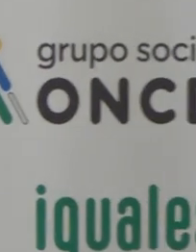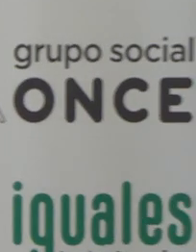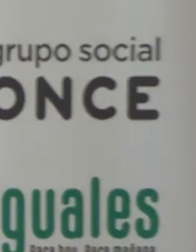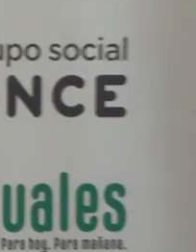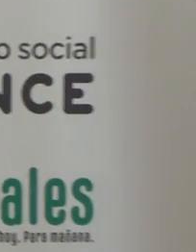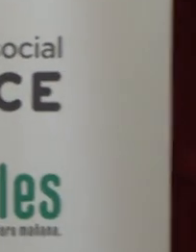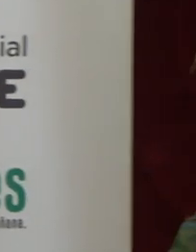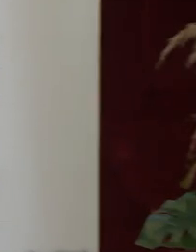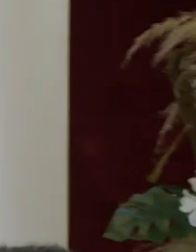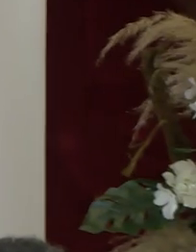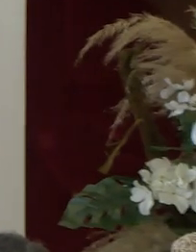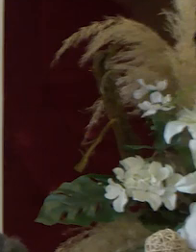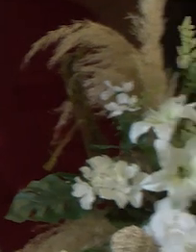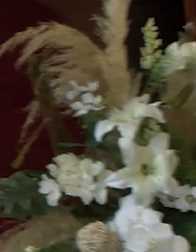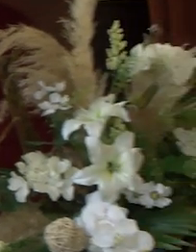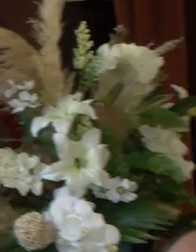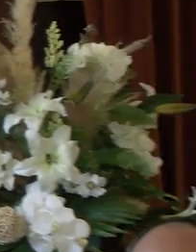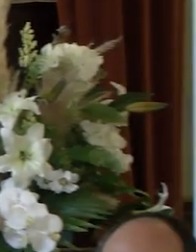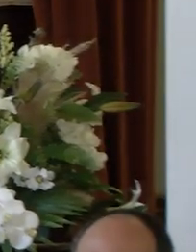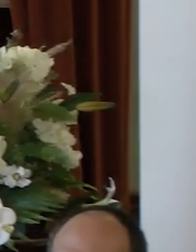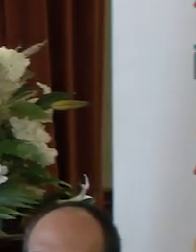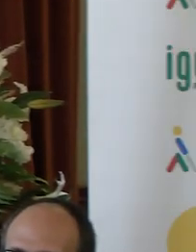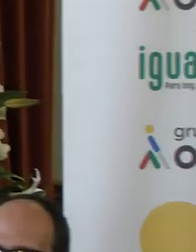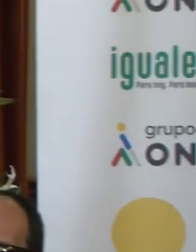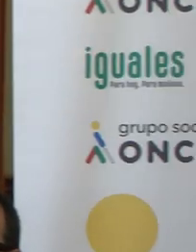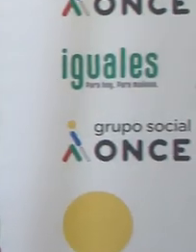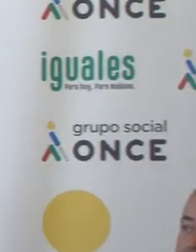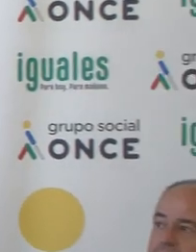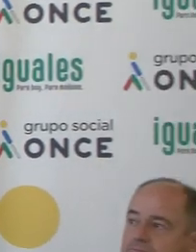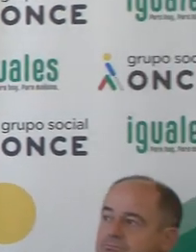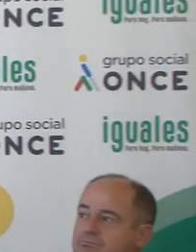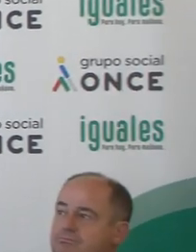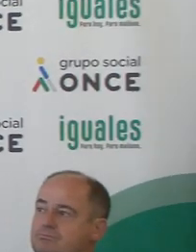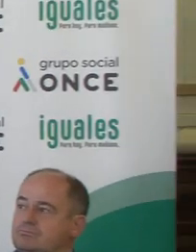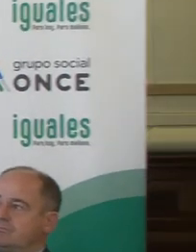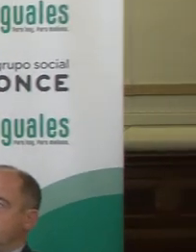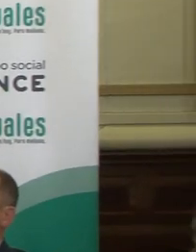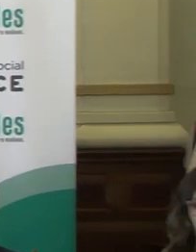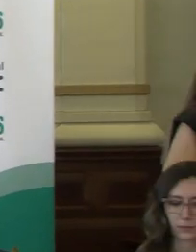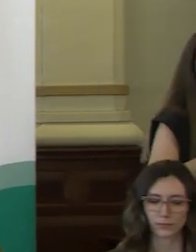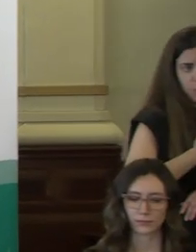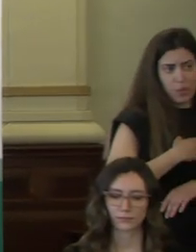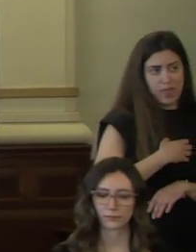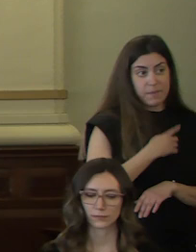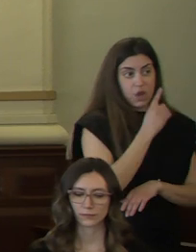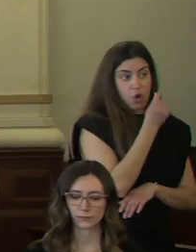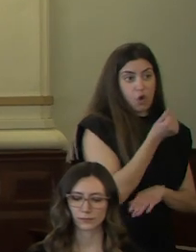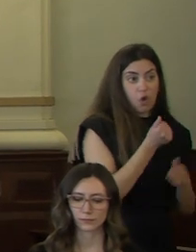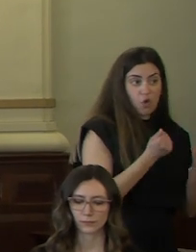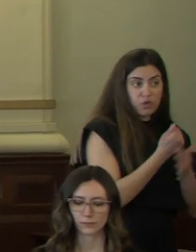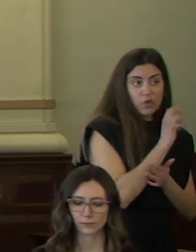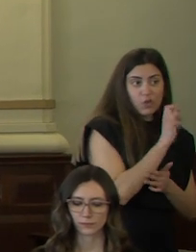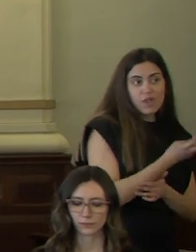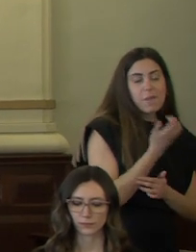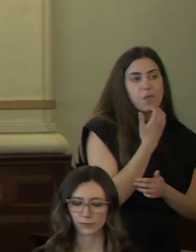que duramente tuvimos que pedirles que salieran de las calles. El resto del tiempo, ni un solo día, incluso los días